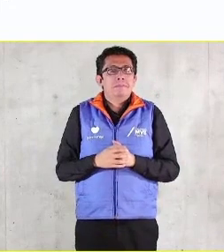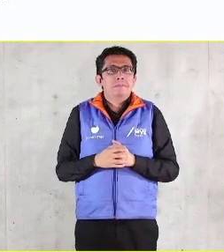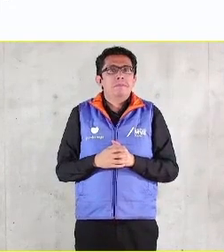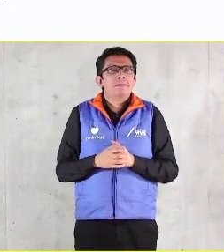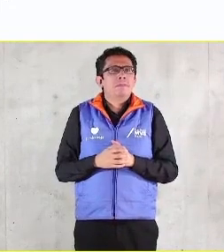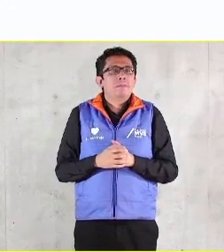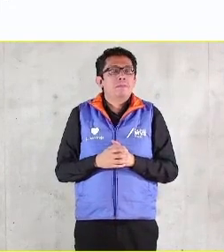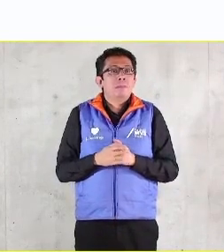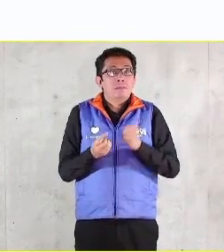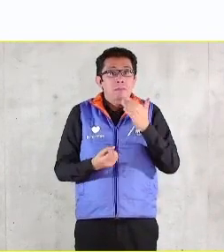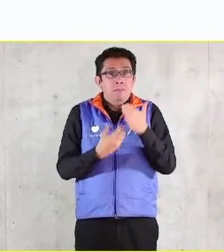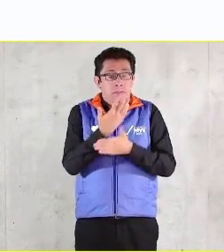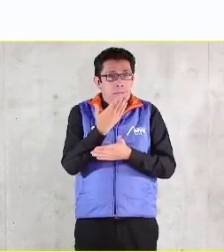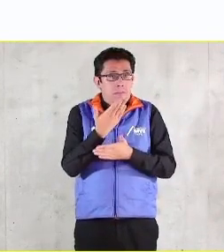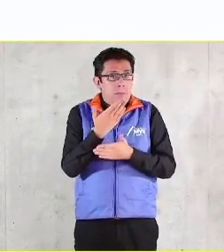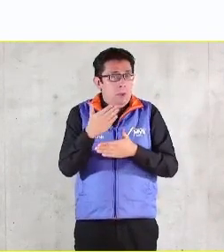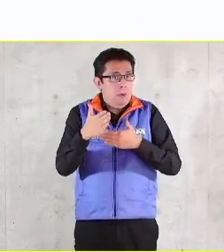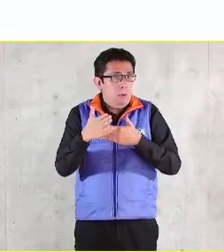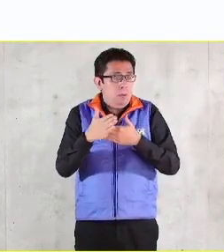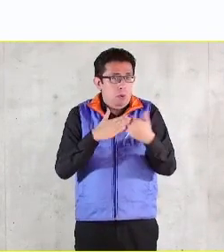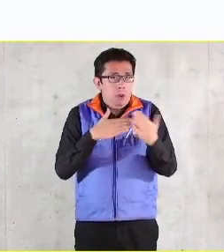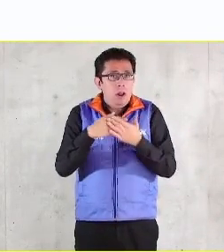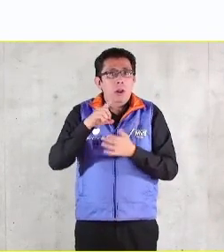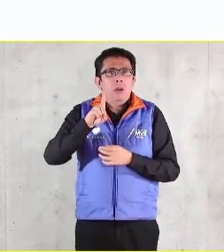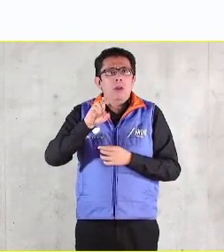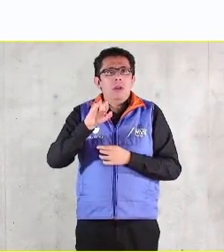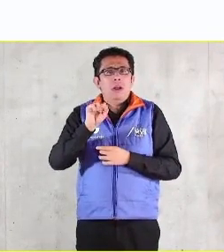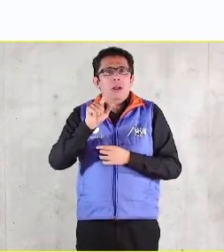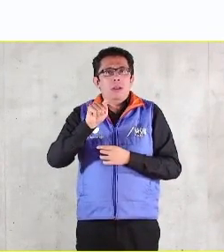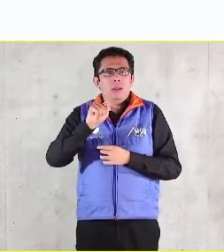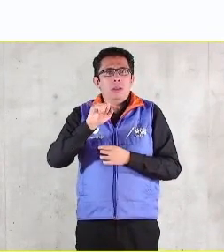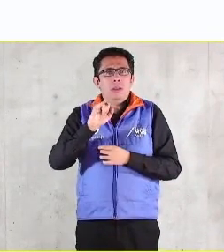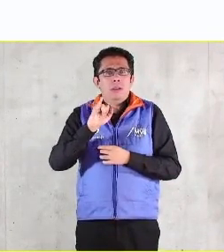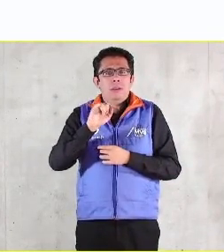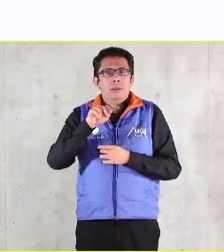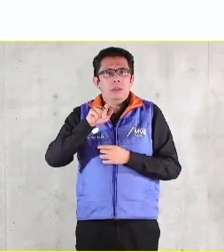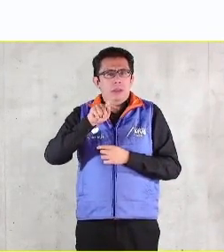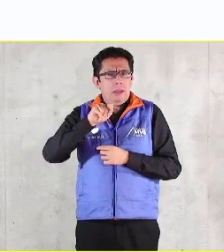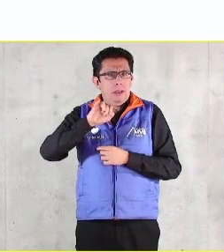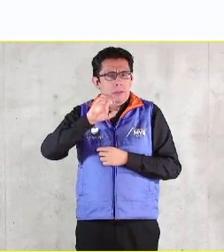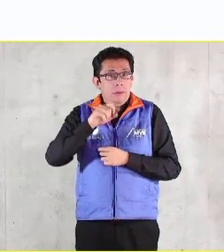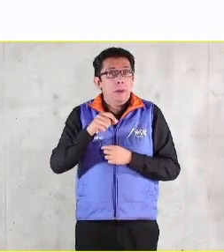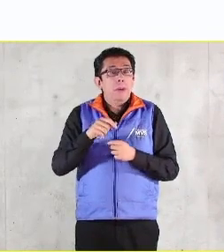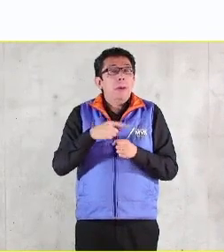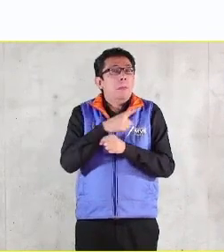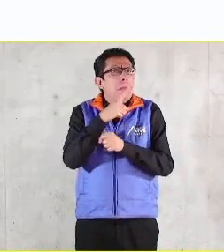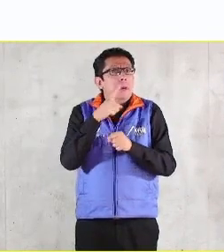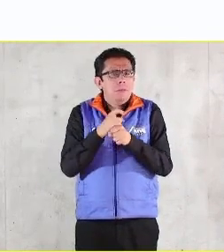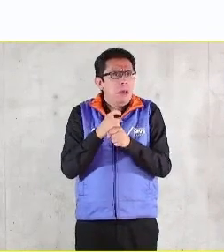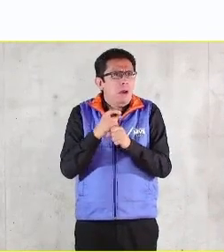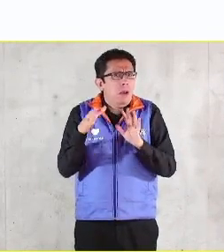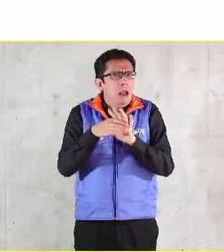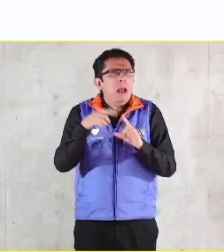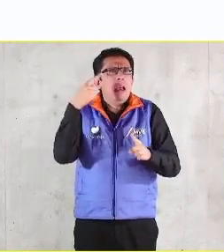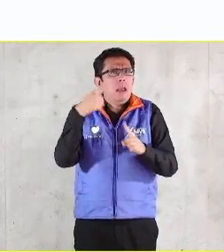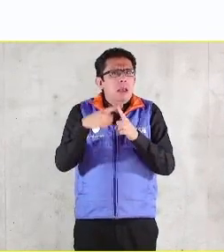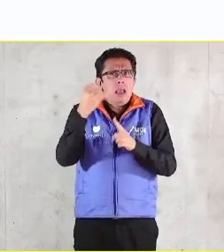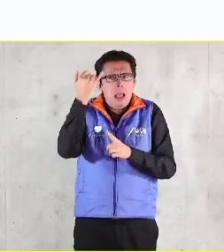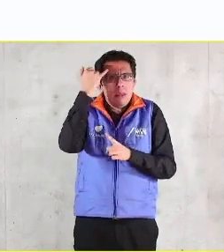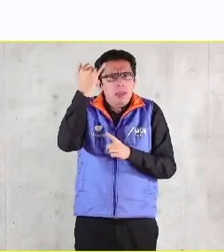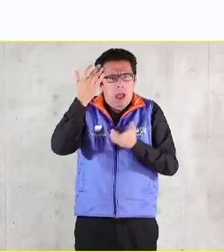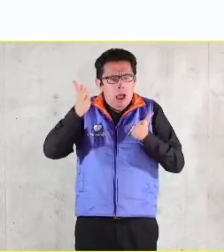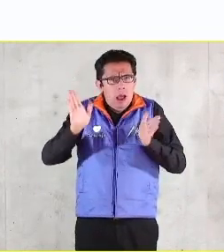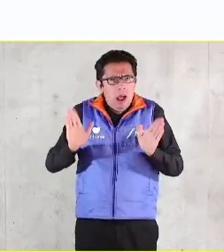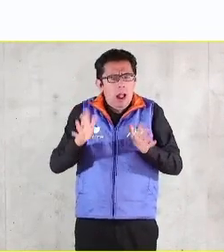Bueno, el nuevo modelo del distintivo, es importante primero hablar de los impulsores del